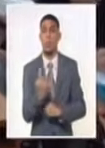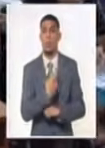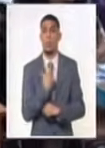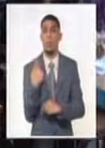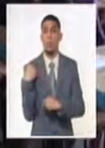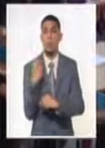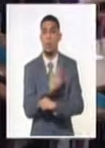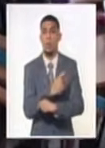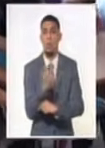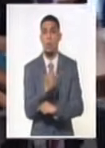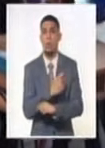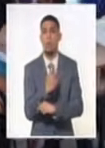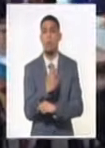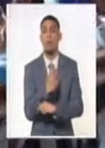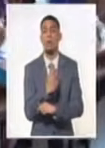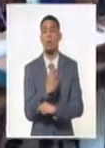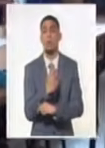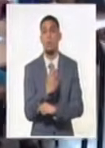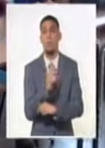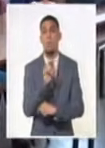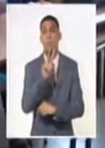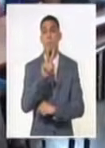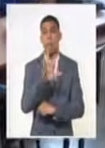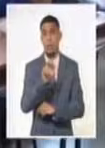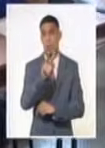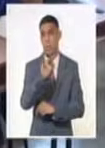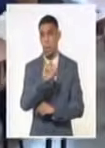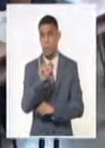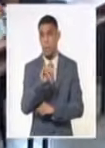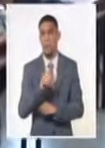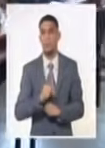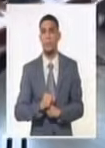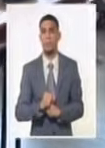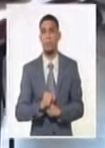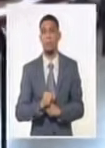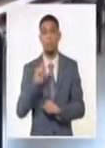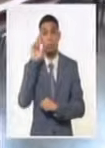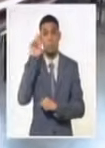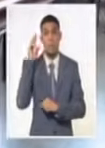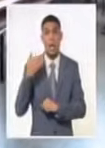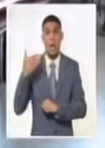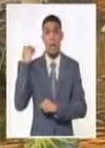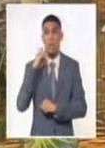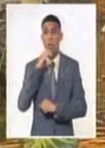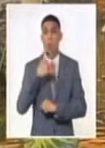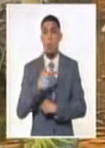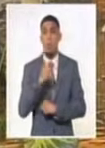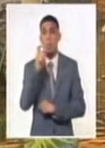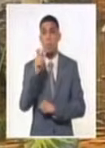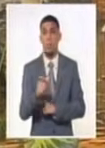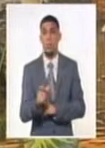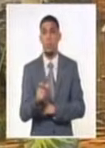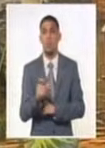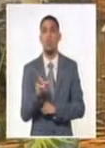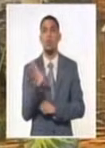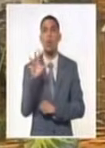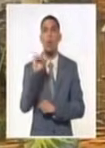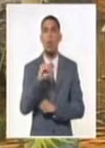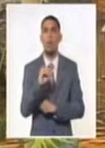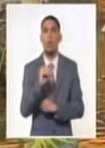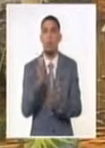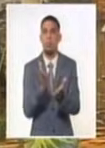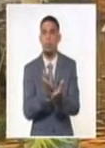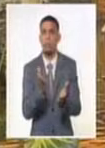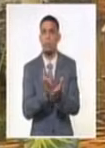a un segundo semestre del curso 25-26, desde la semipresencialidad, donde los estudiantes no están todos los días en las aulas, pero es que no